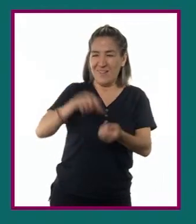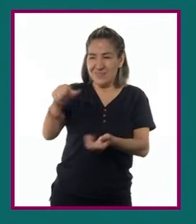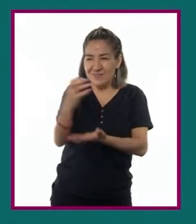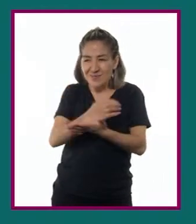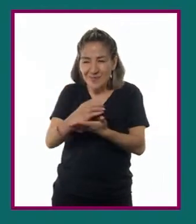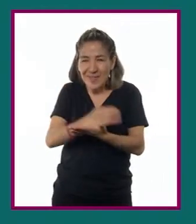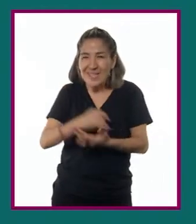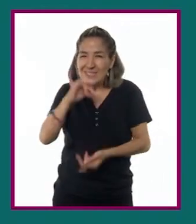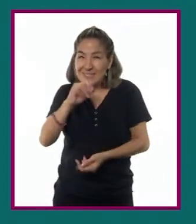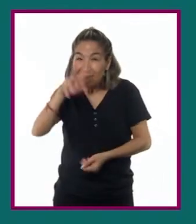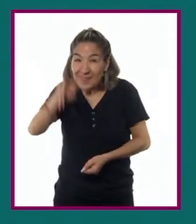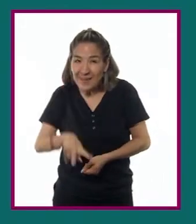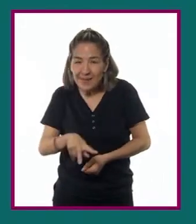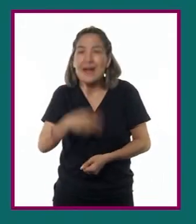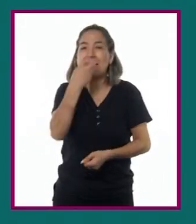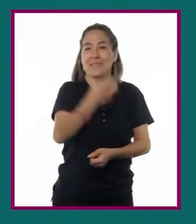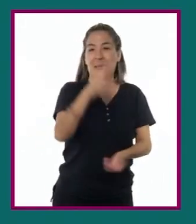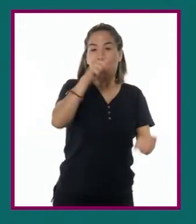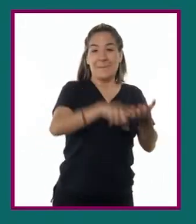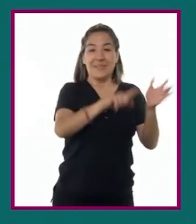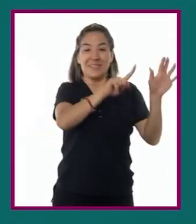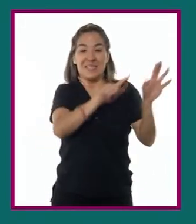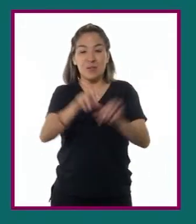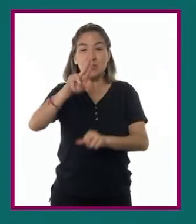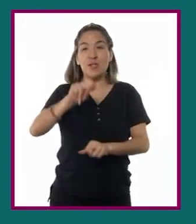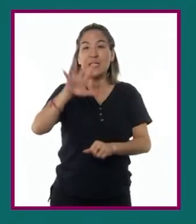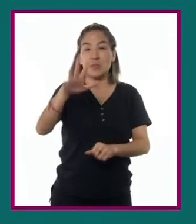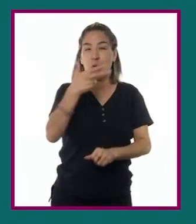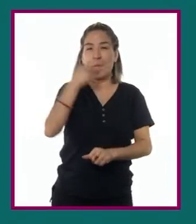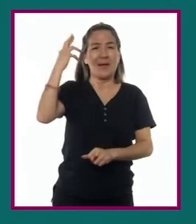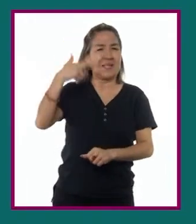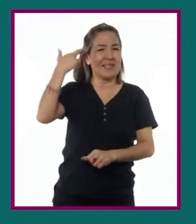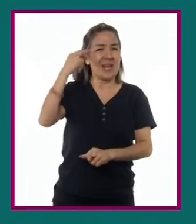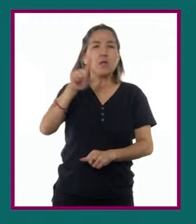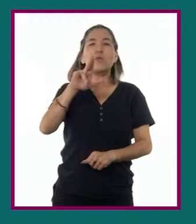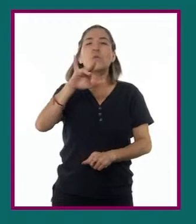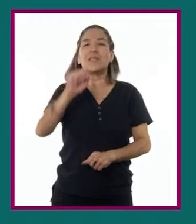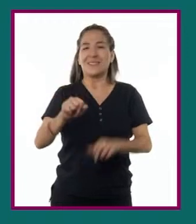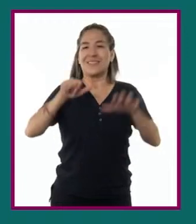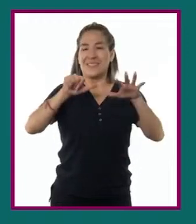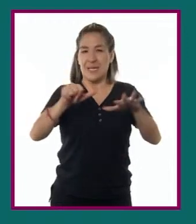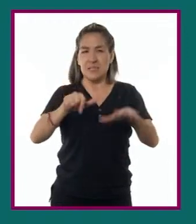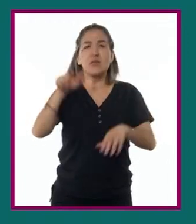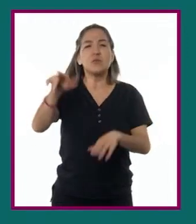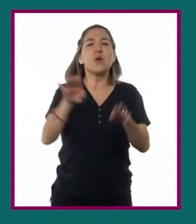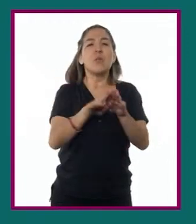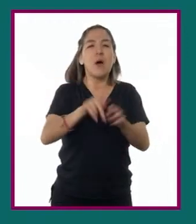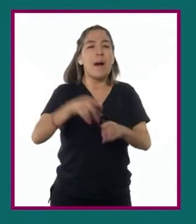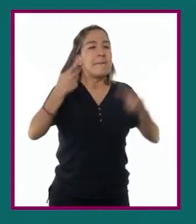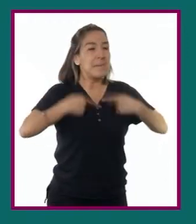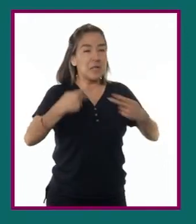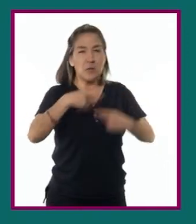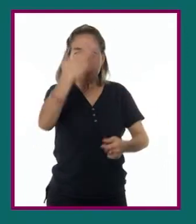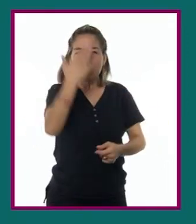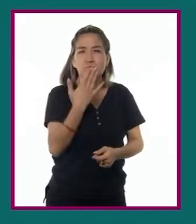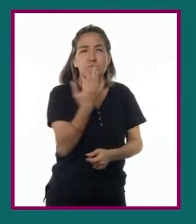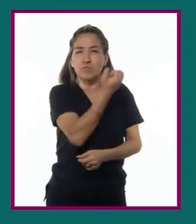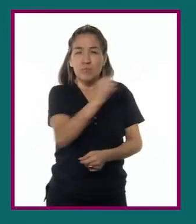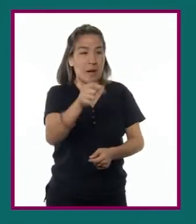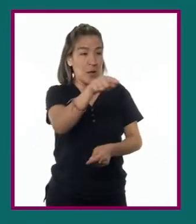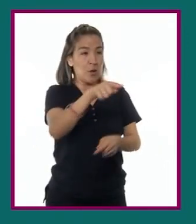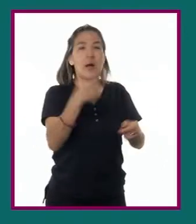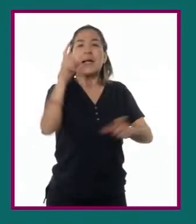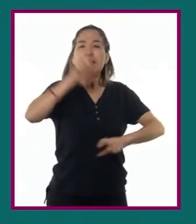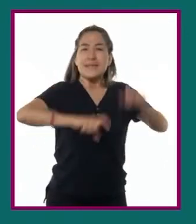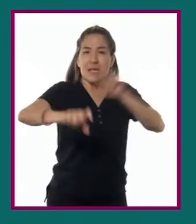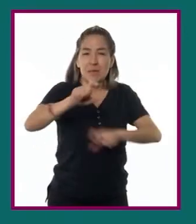en 1785 el rey Luis XVI nombró una comisión de expertos en magnetismo, química